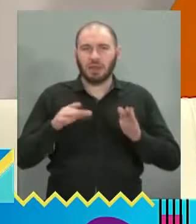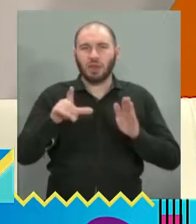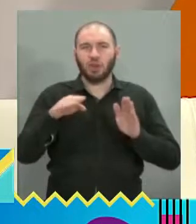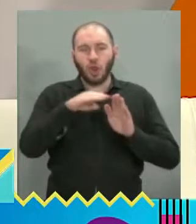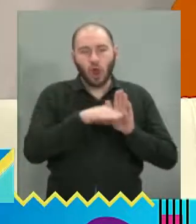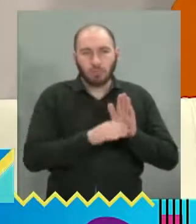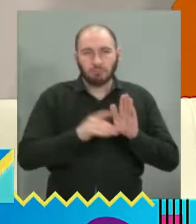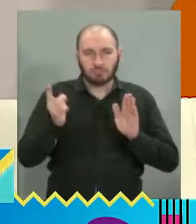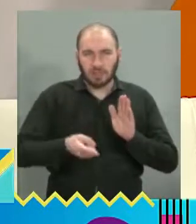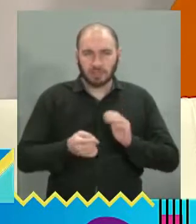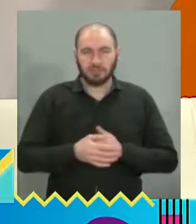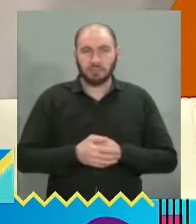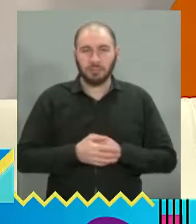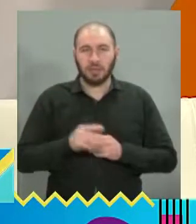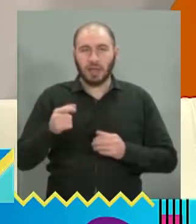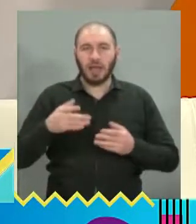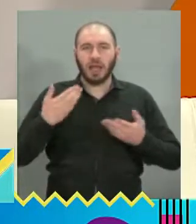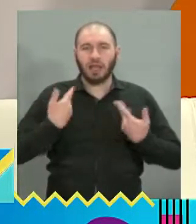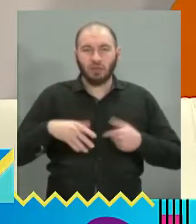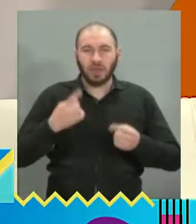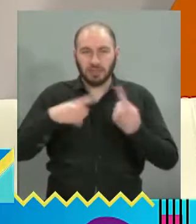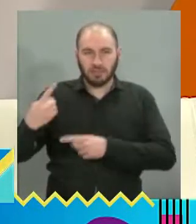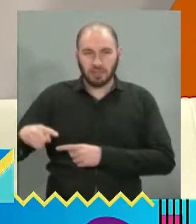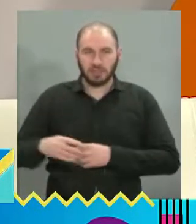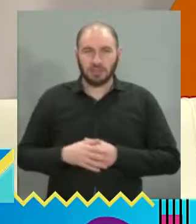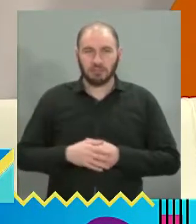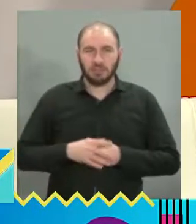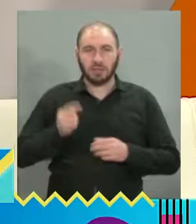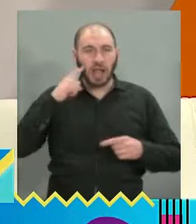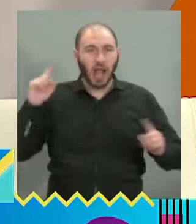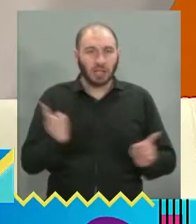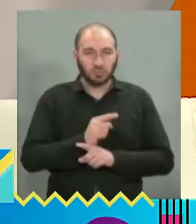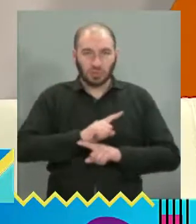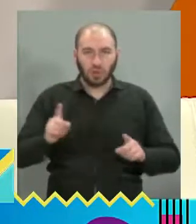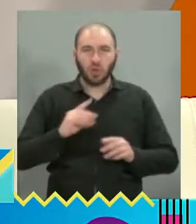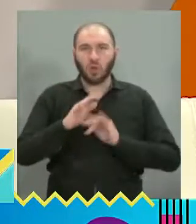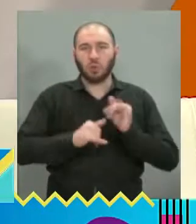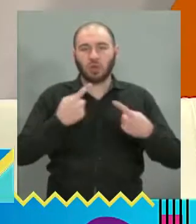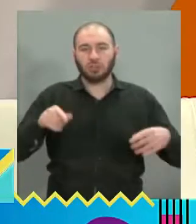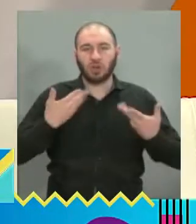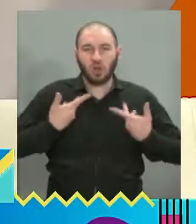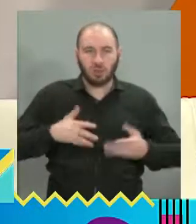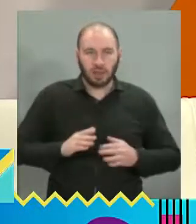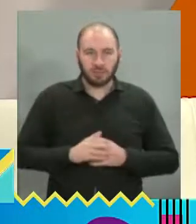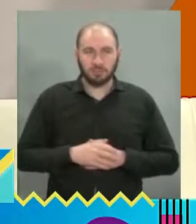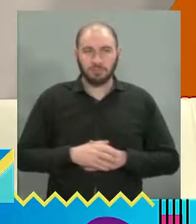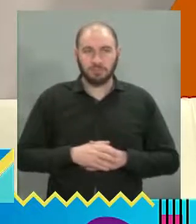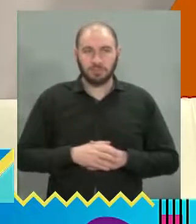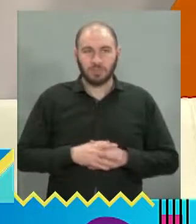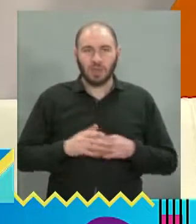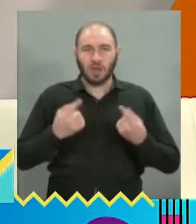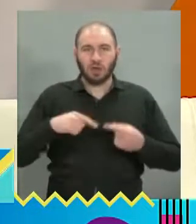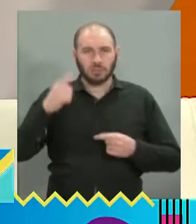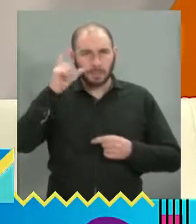¿sí? En este caso estamos hablando de la heteronormatividad, que no es casual este término, que se habla de lo normal, digo, son